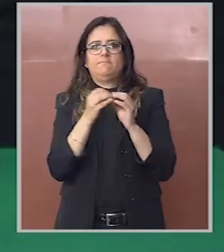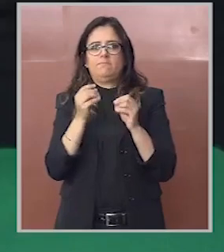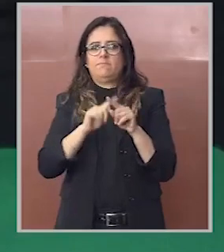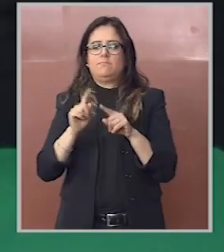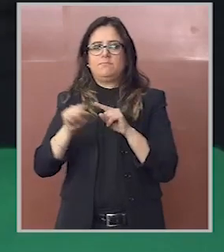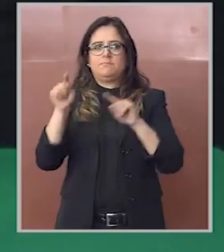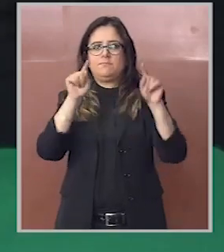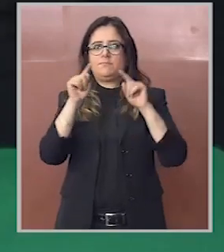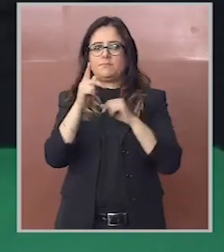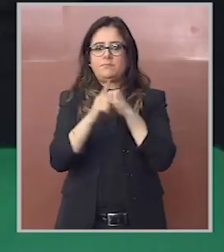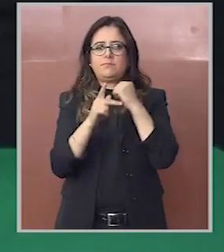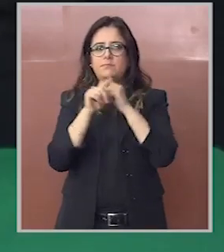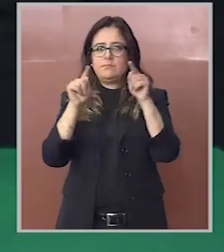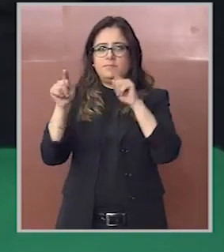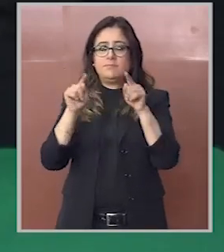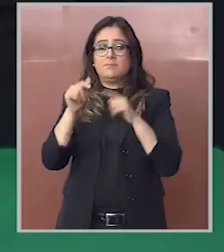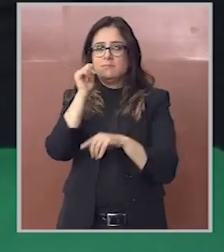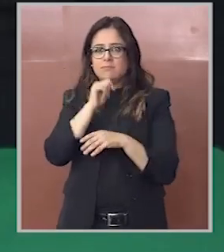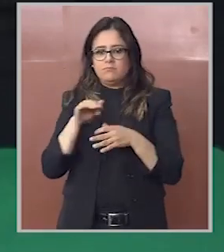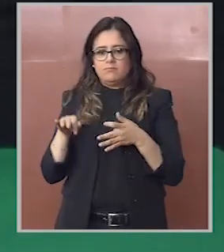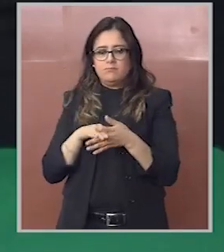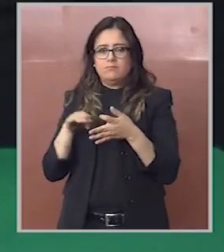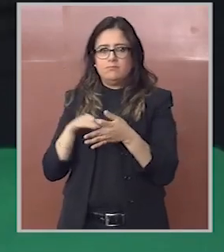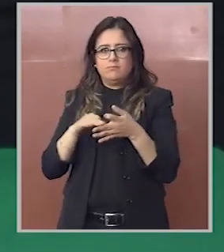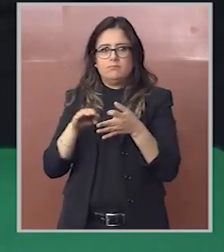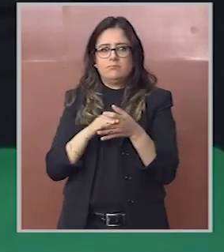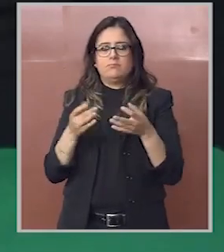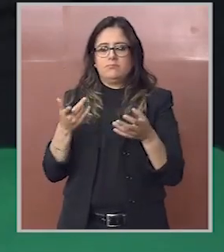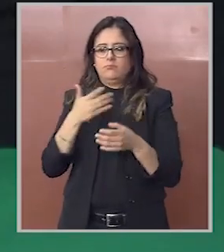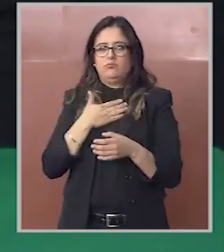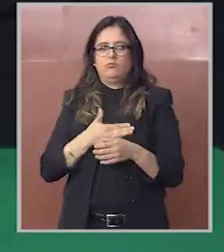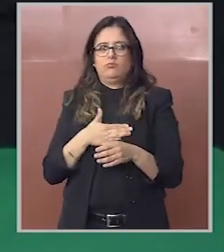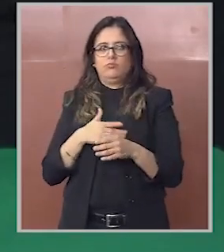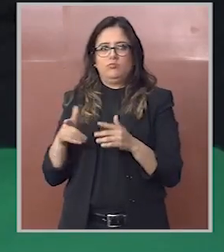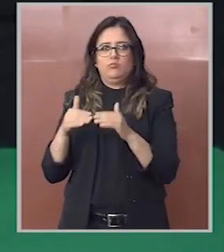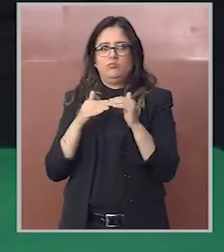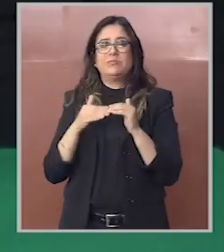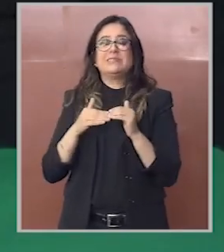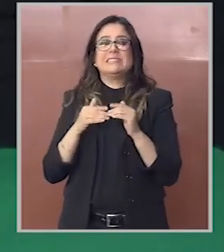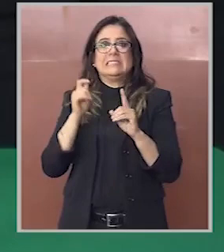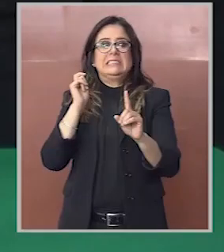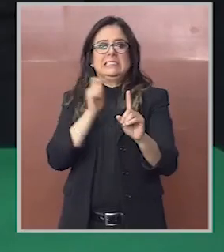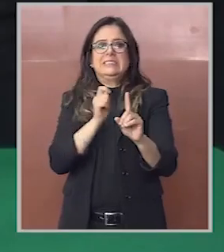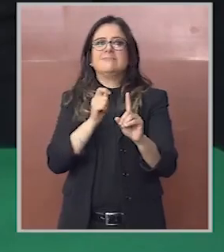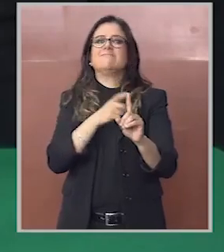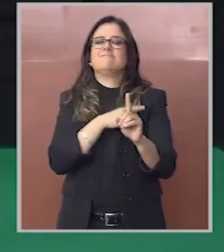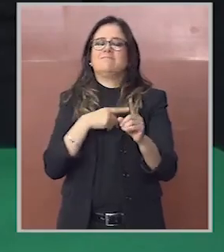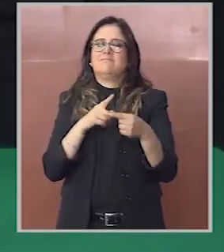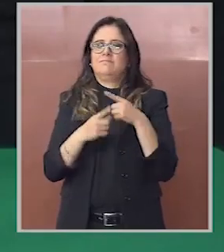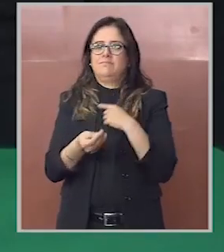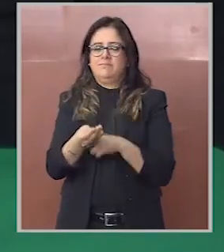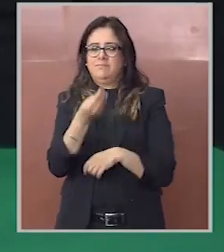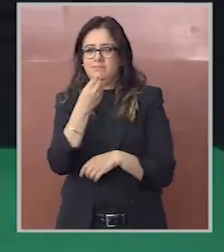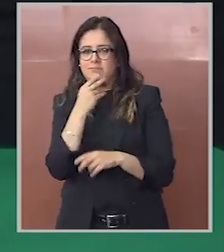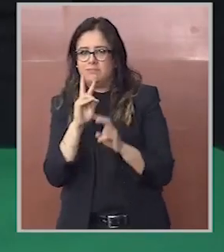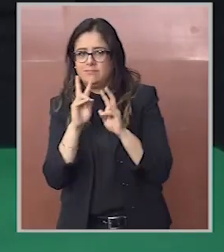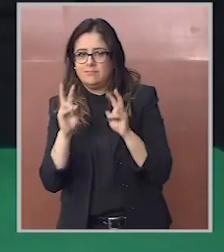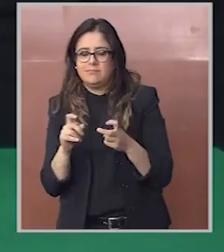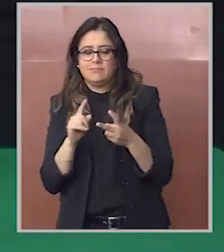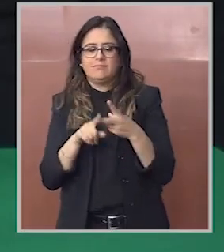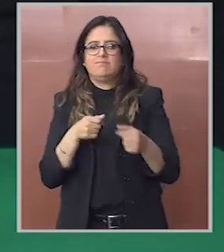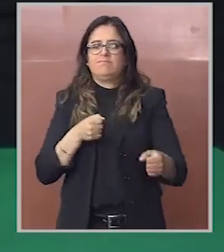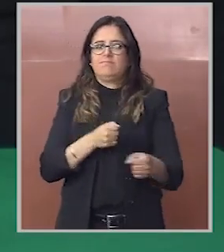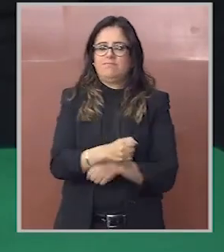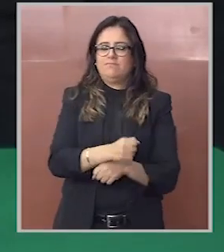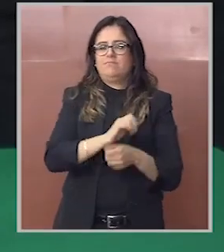justicia tienen que ver con alimentos tienen que ver con violencia tienen que ver con tenencia no en